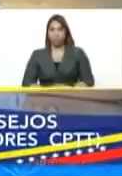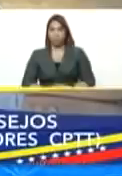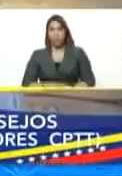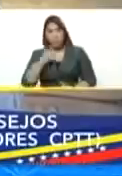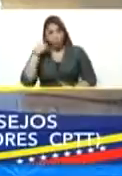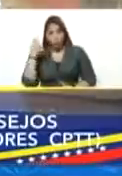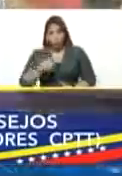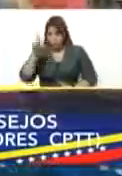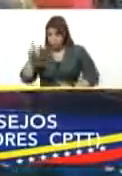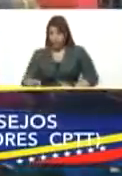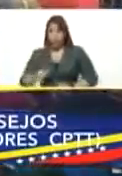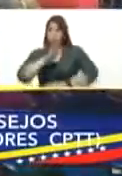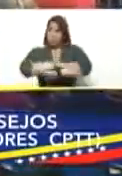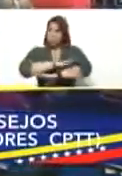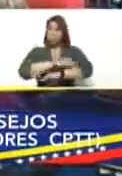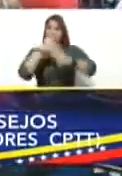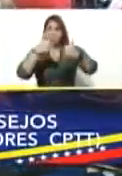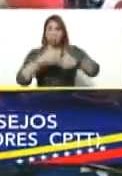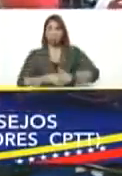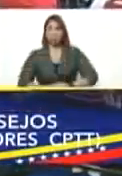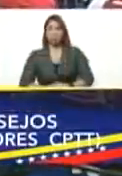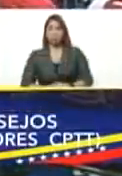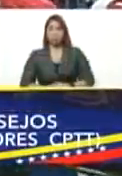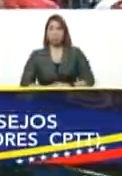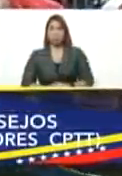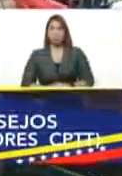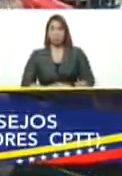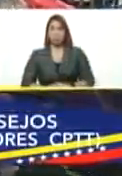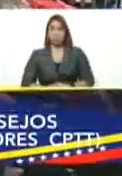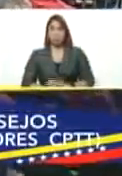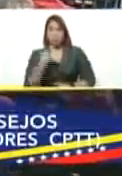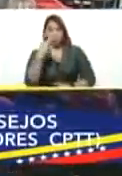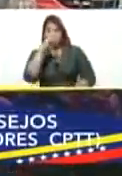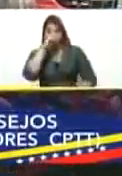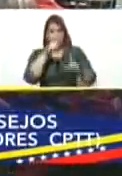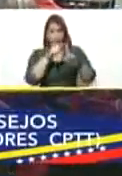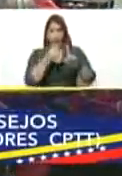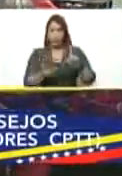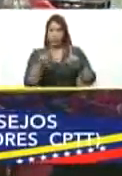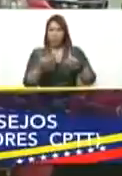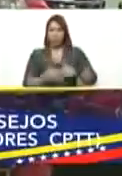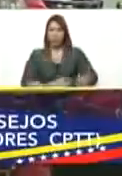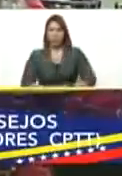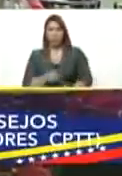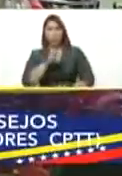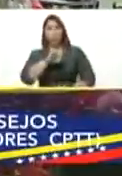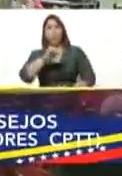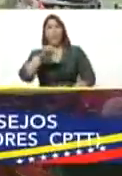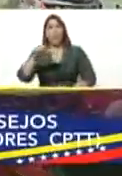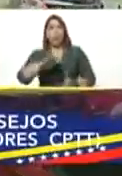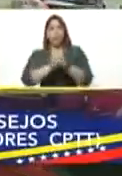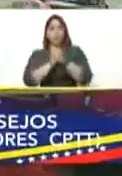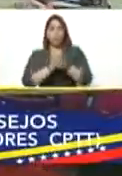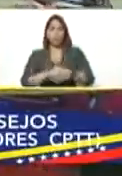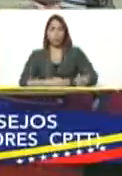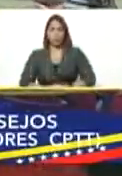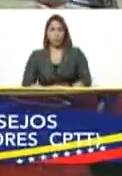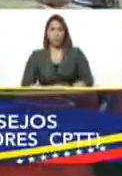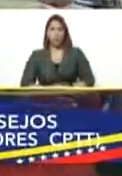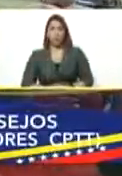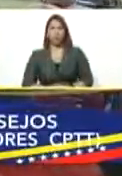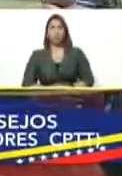está disciplinado. Dos objetivos vitales, Will, compañero. Bin